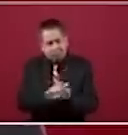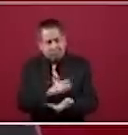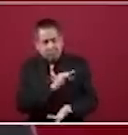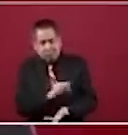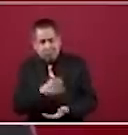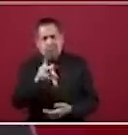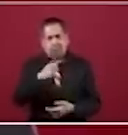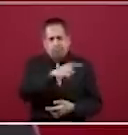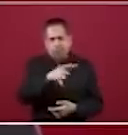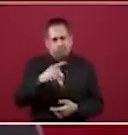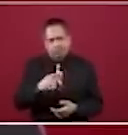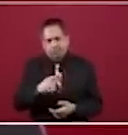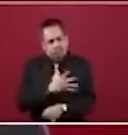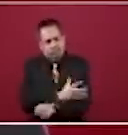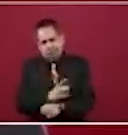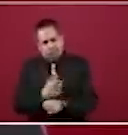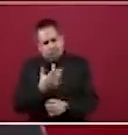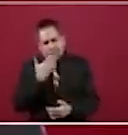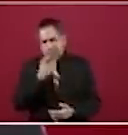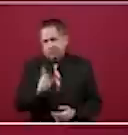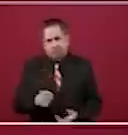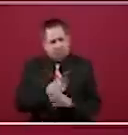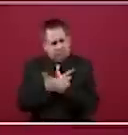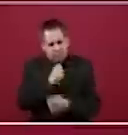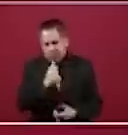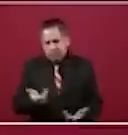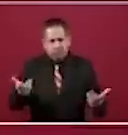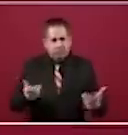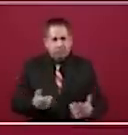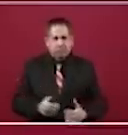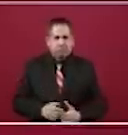pero es una inmoralidad, sin duda.